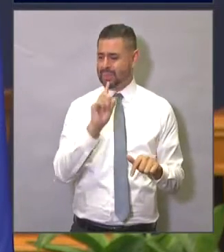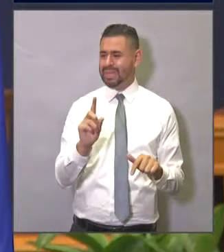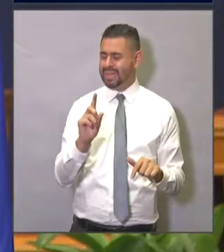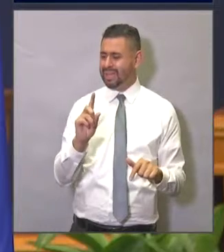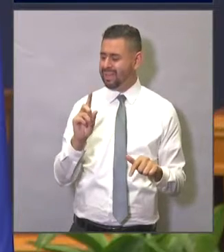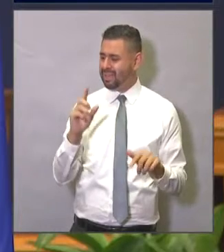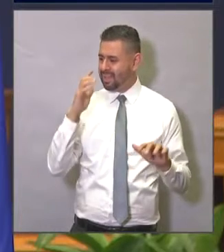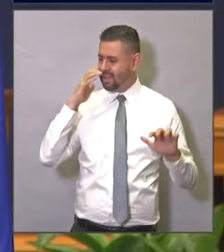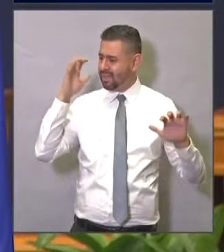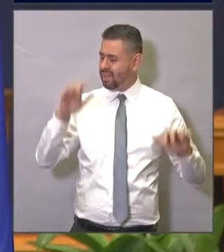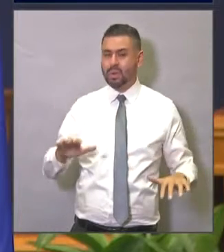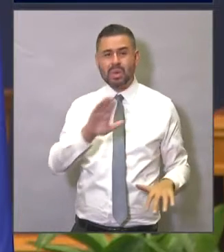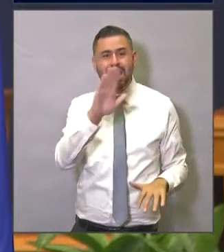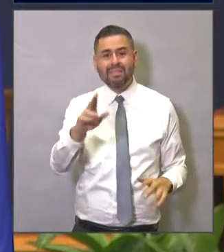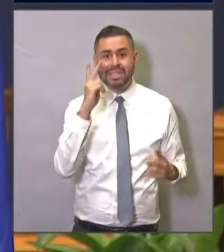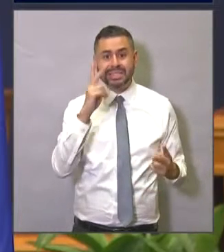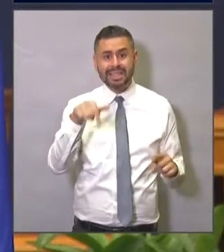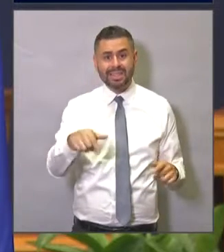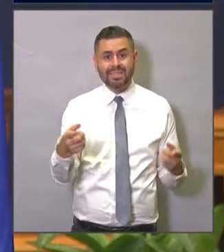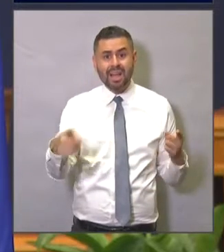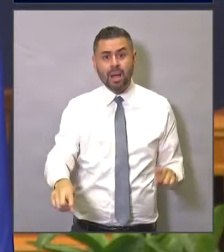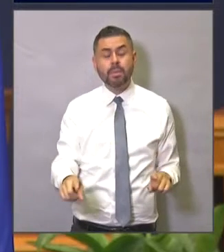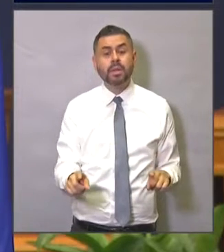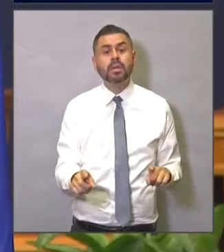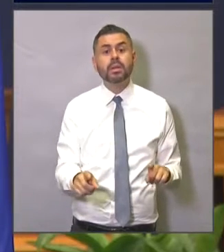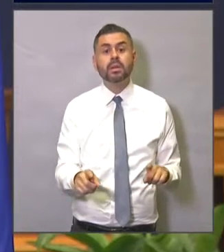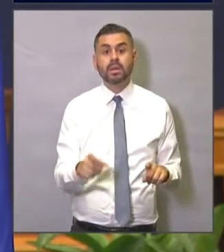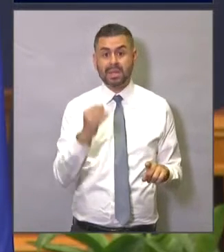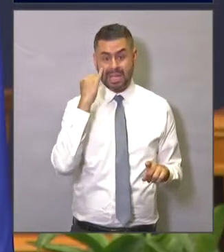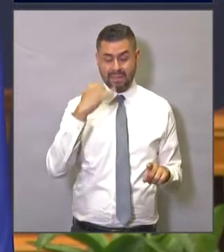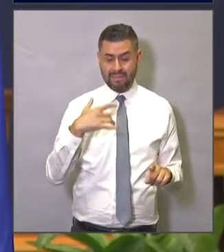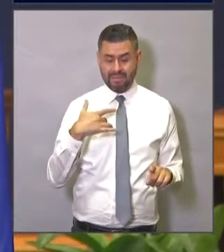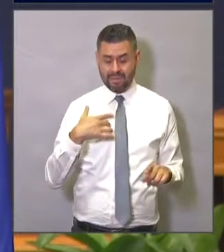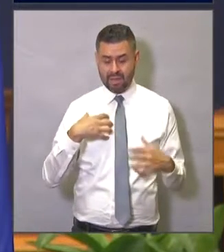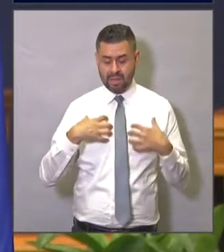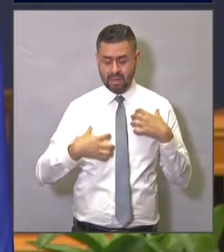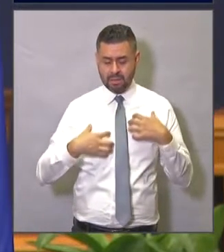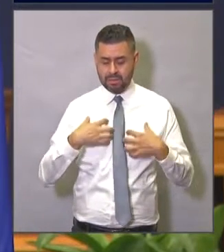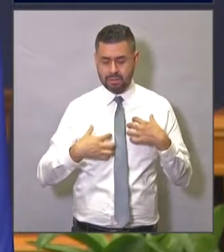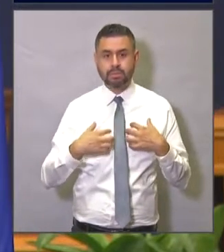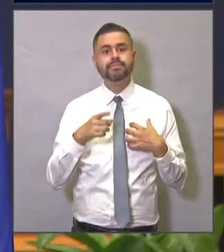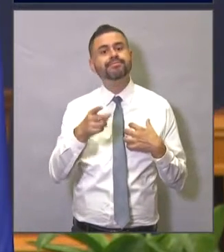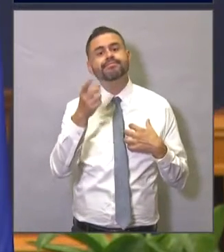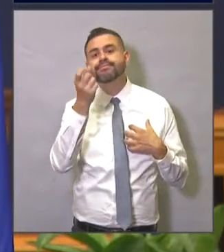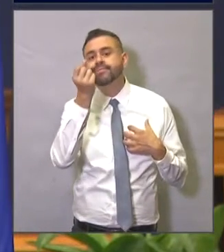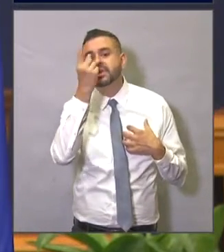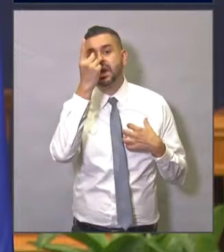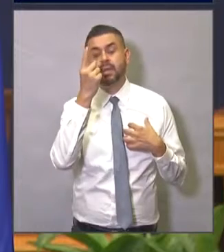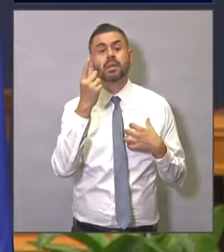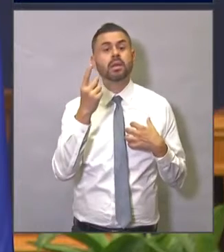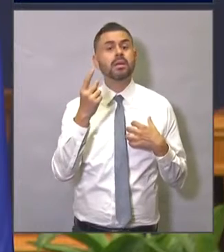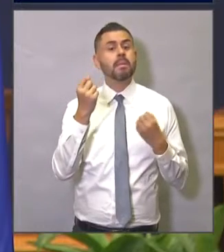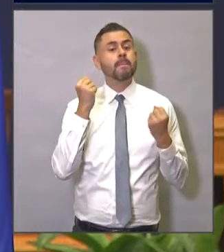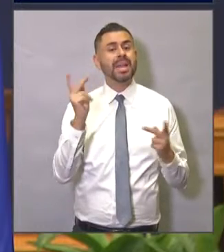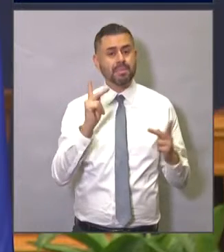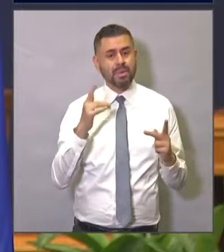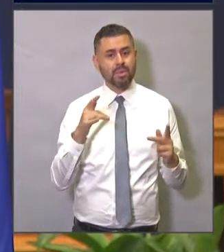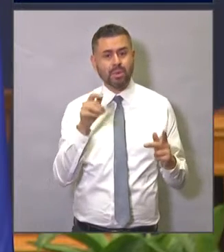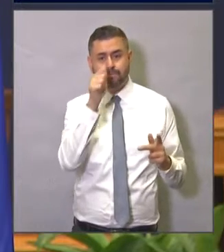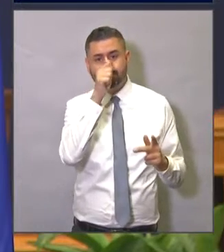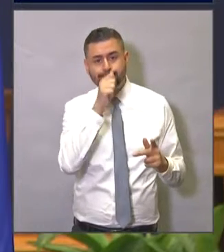verdaderamente sin precedentes. Si se siente abrumado, no está solo. Sepa que hay ayuda